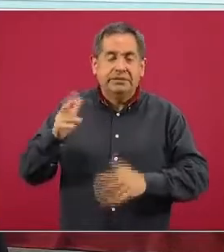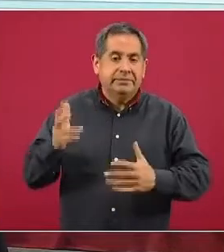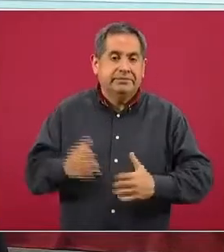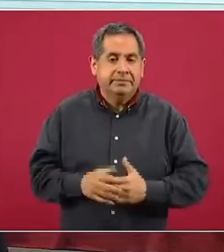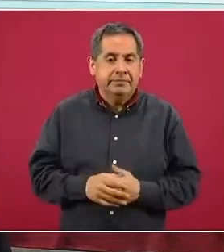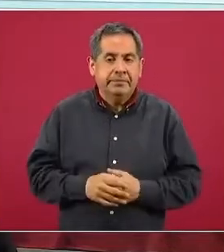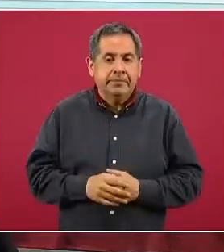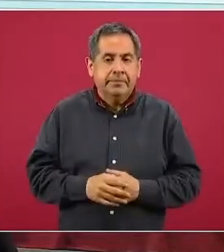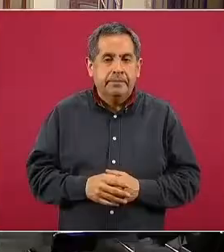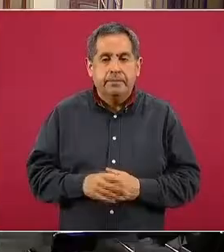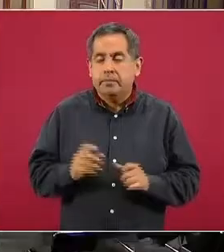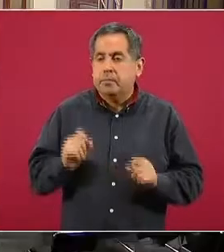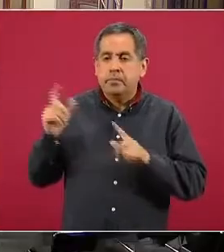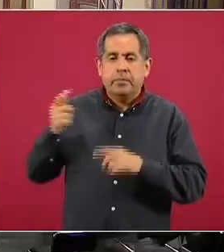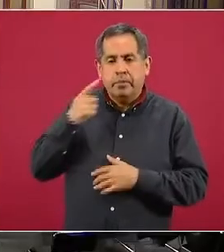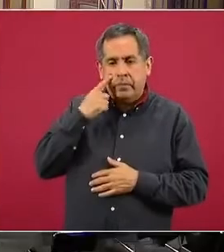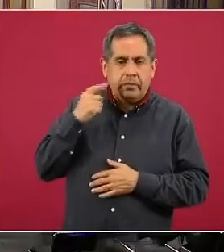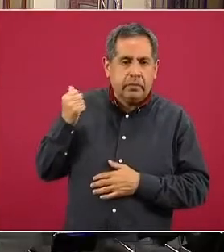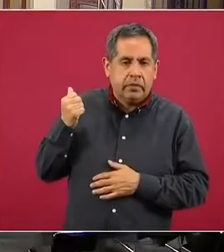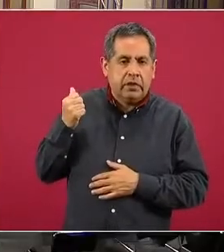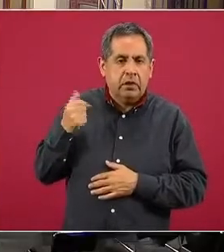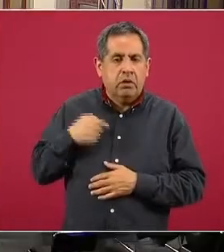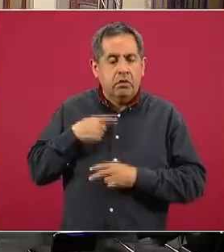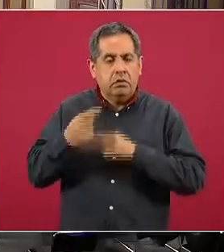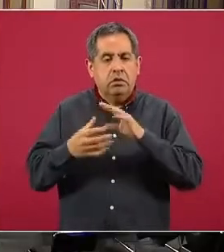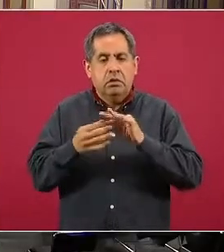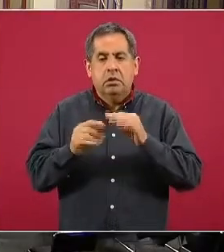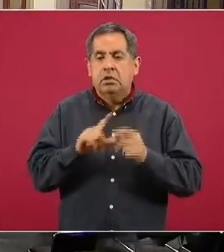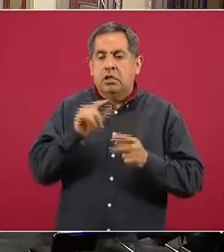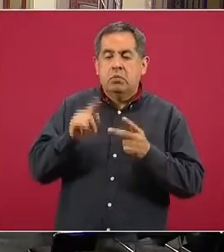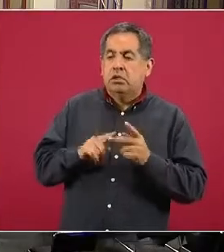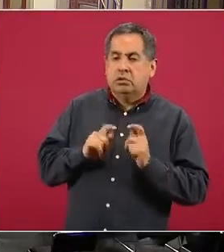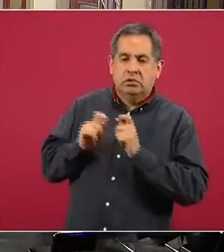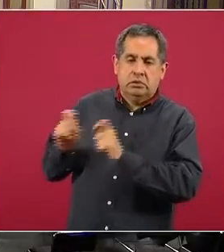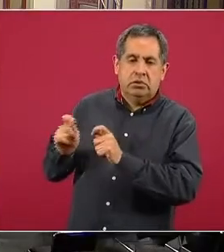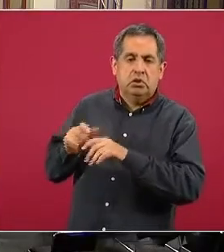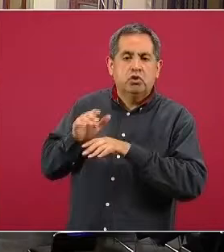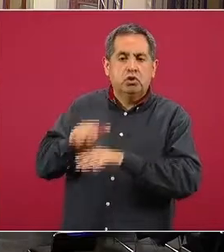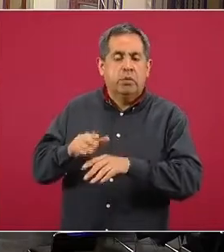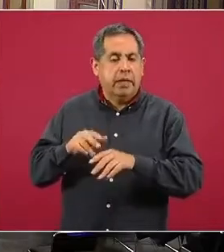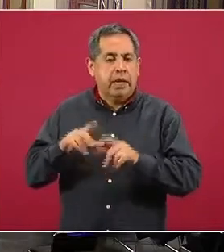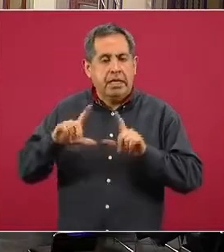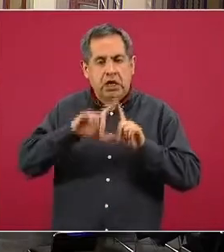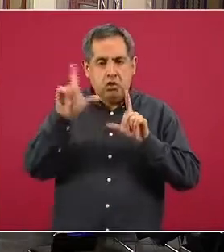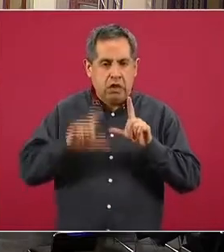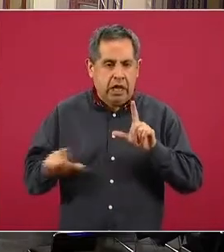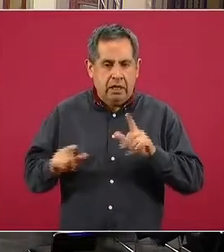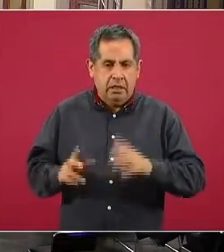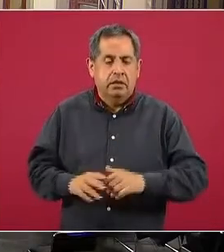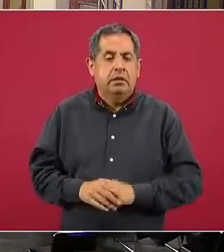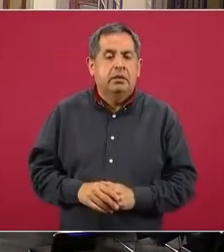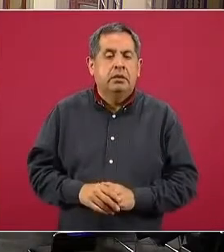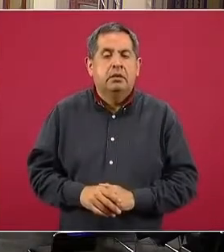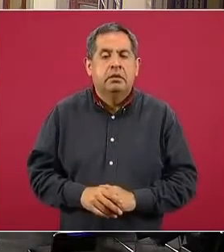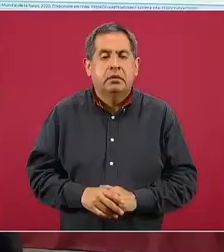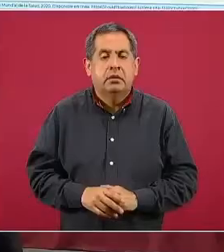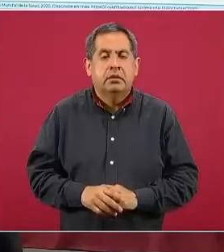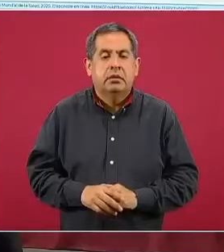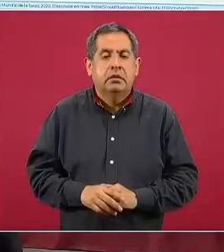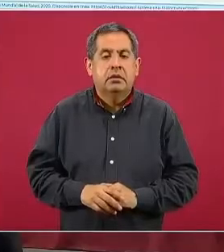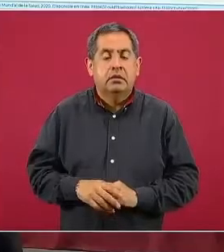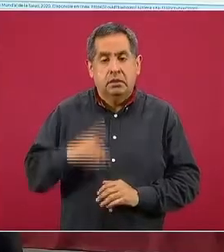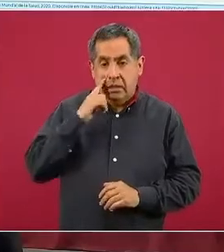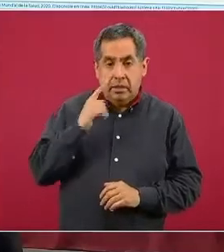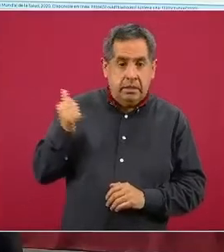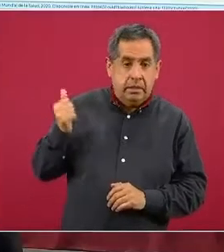Vamos a pasar al primer segmento que presentaré yo, enseguida el doctor Alomía retomará sobre el panorama nacional. Aquí tenemos la